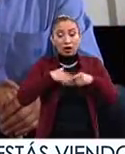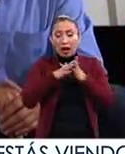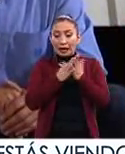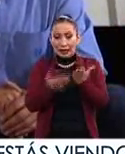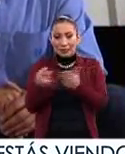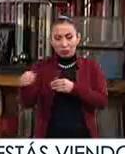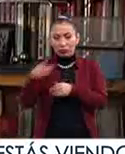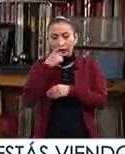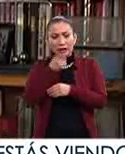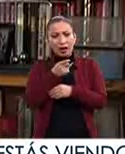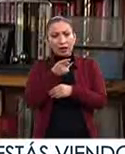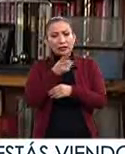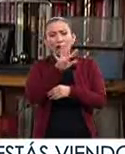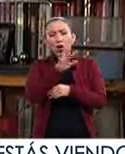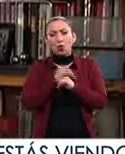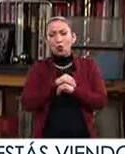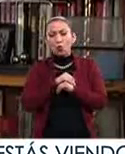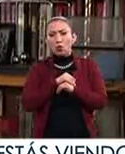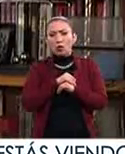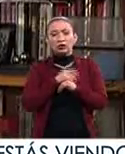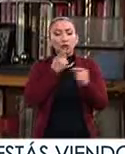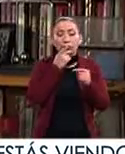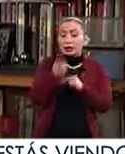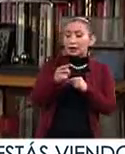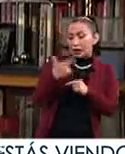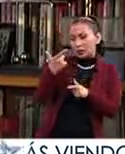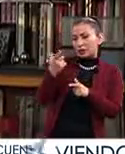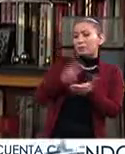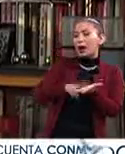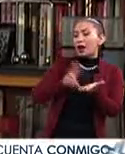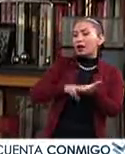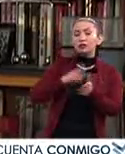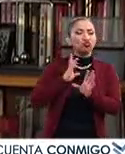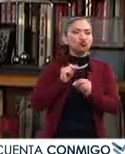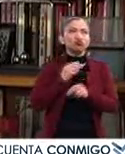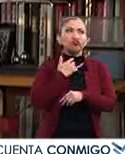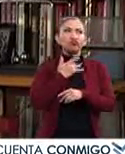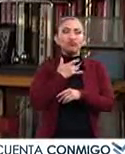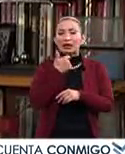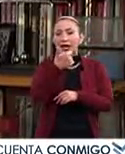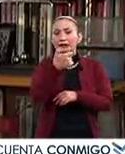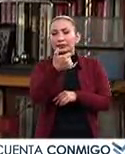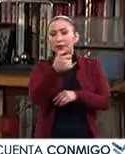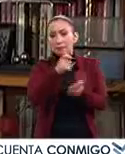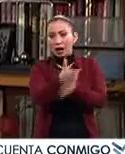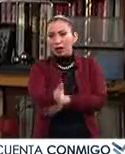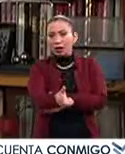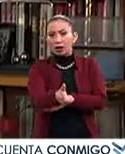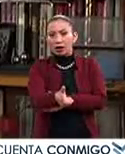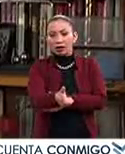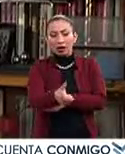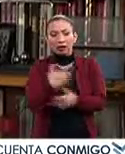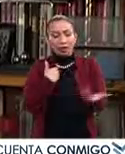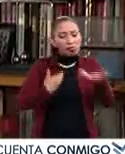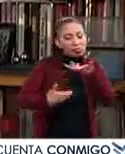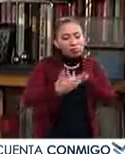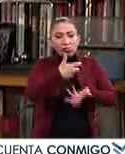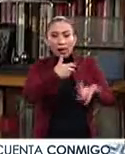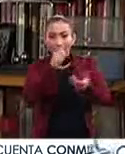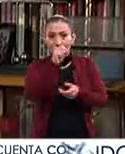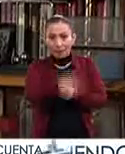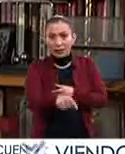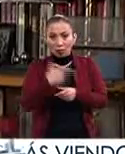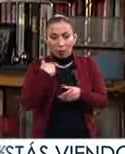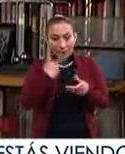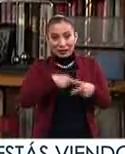dice 5. Y tú les dices 7. Y te dicen 6. Y entonces de repente con esos